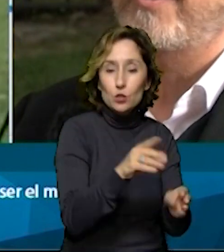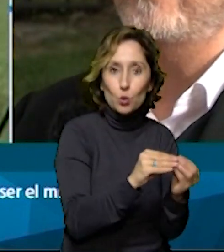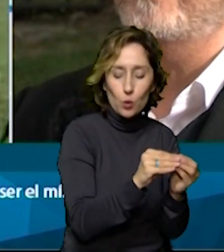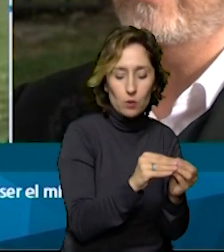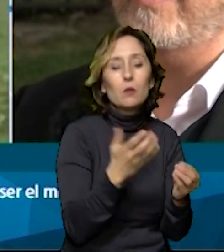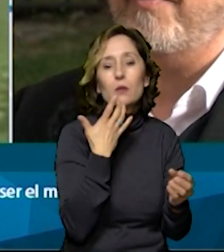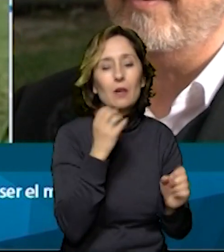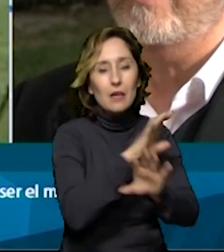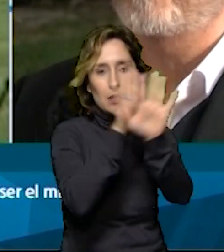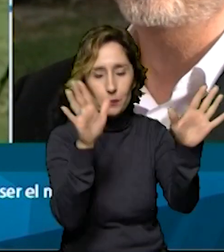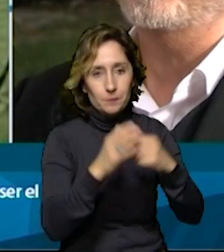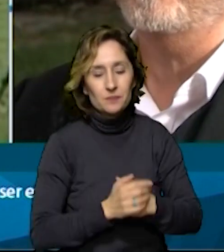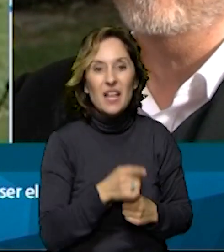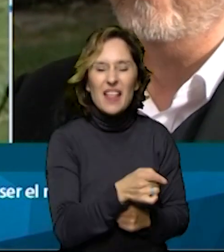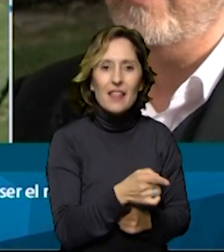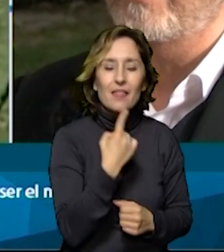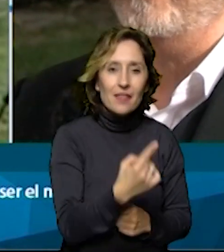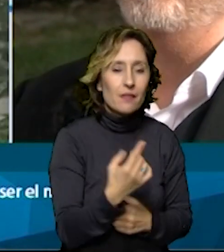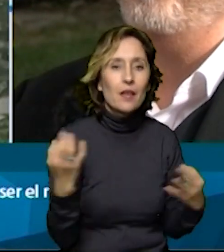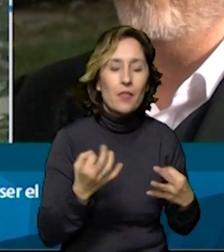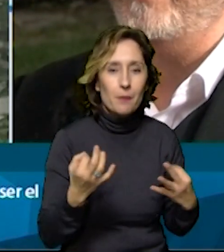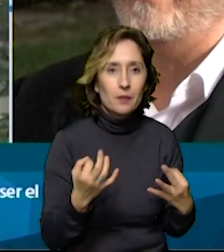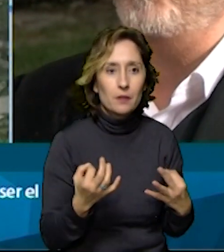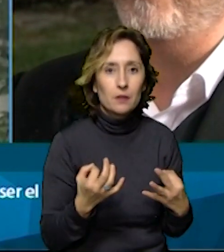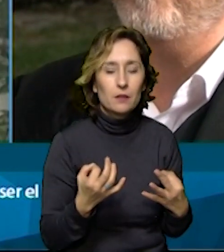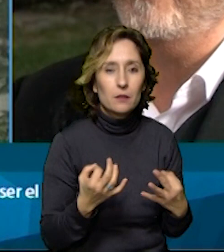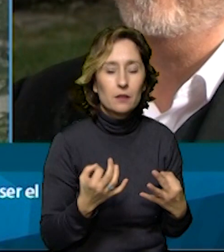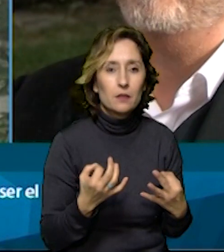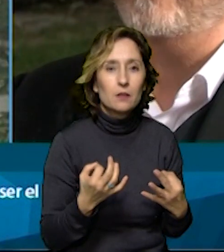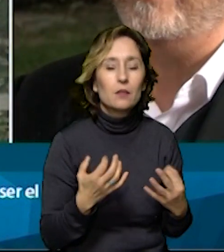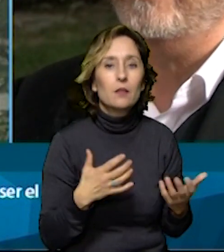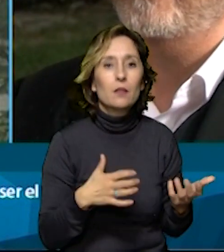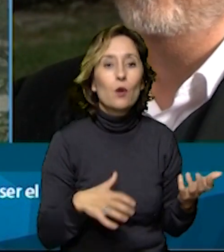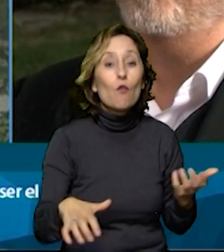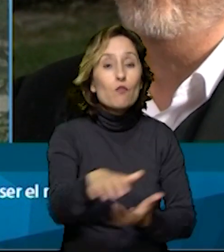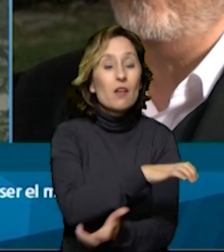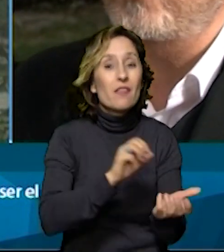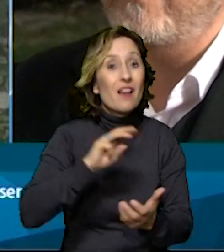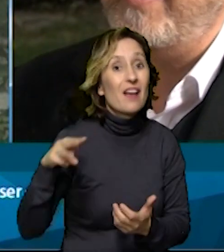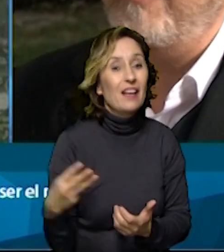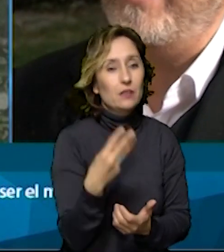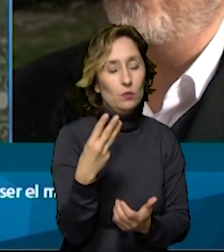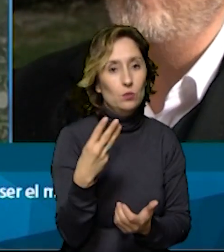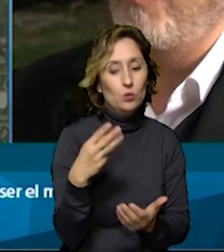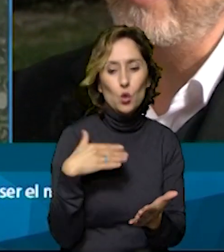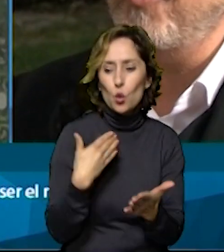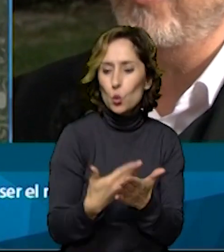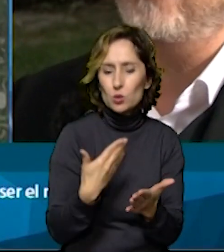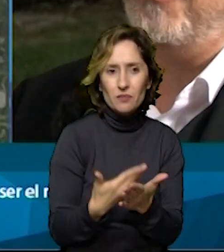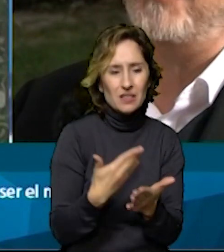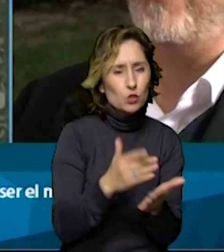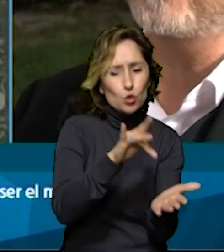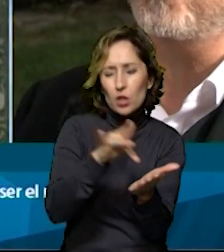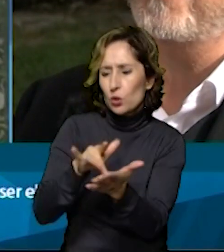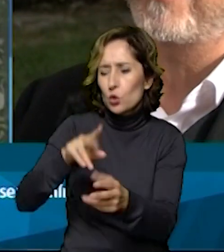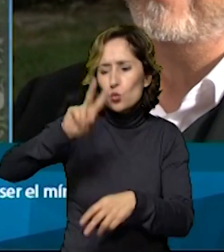claro, tienen que decir que no fue la violencia de ETA, no fue justificable en ningún momento, y